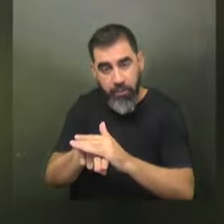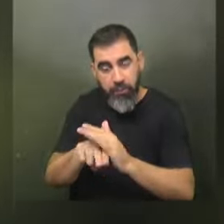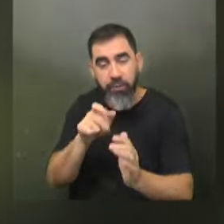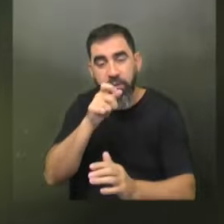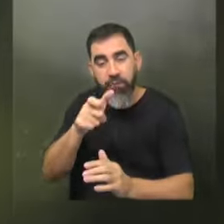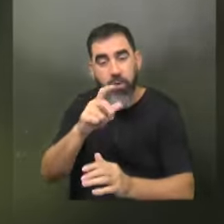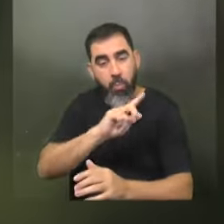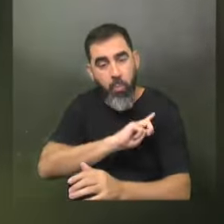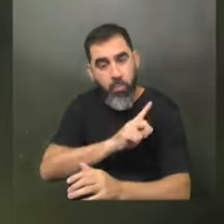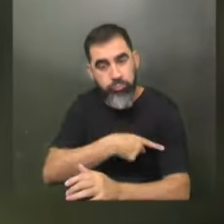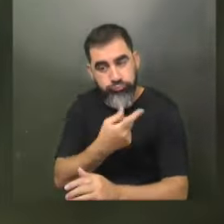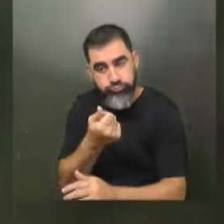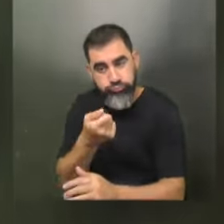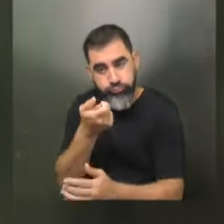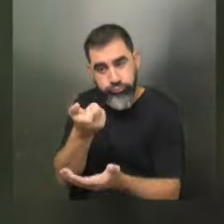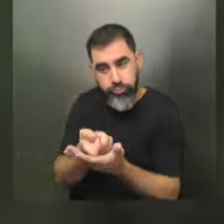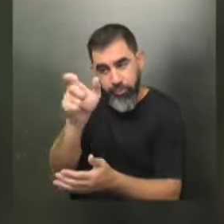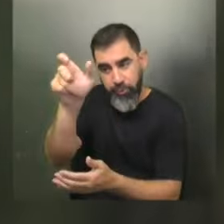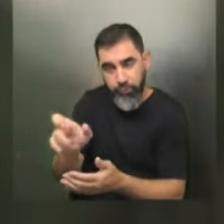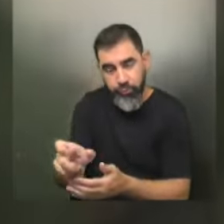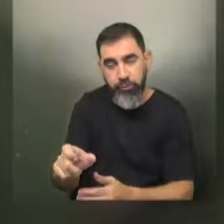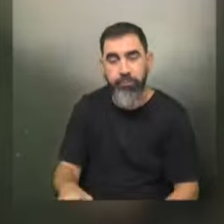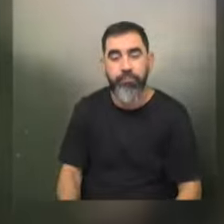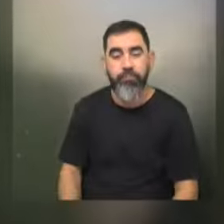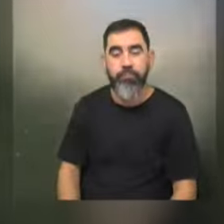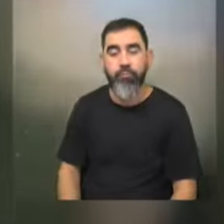representación del poder adquisitivo de la persona que la poseía.